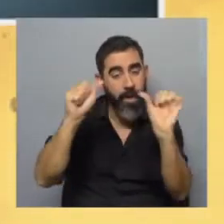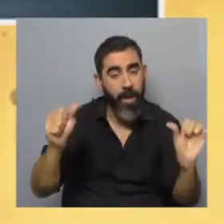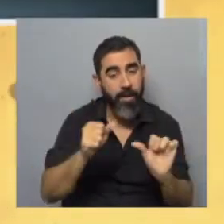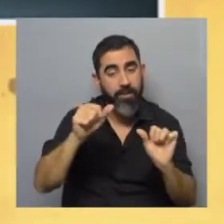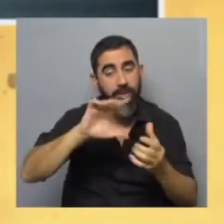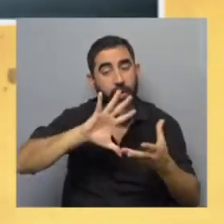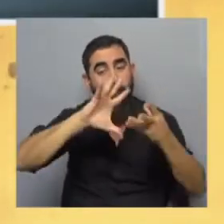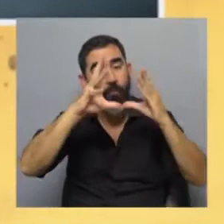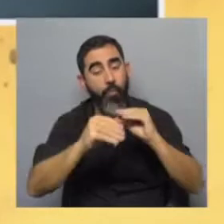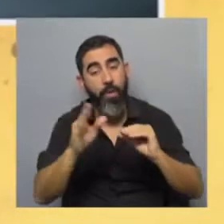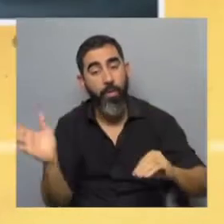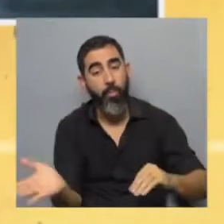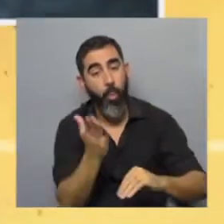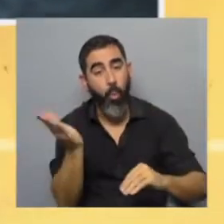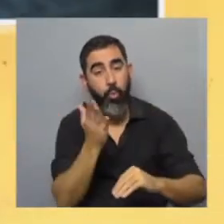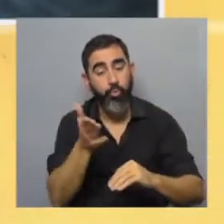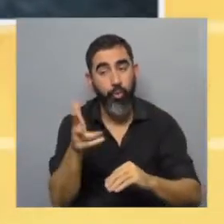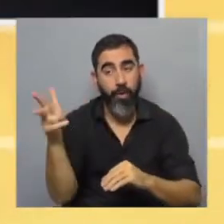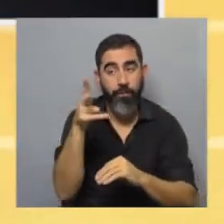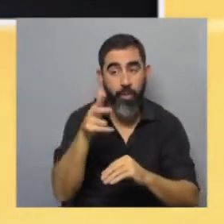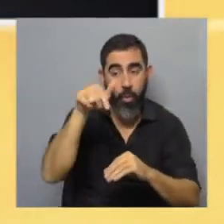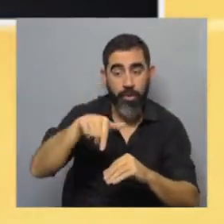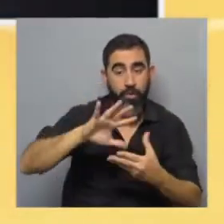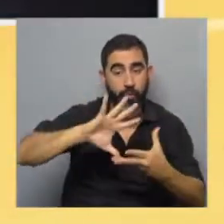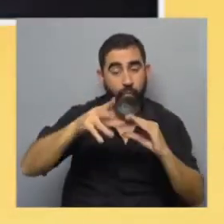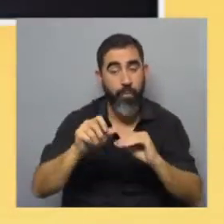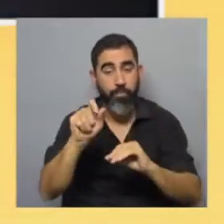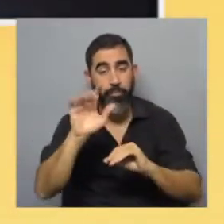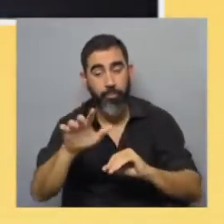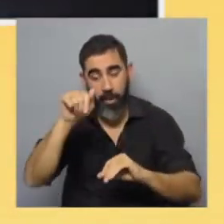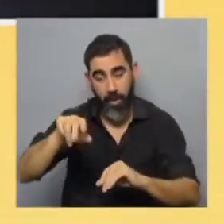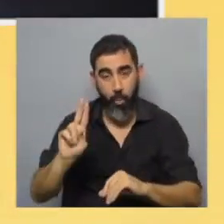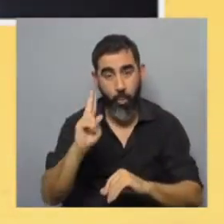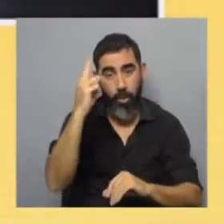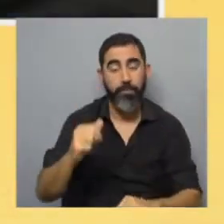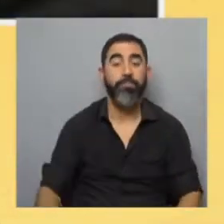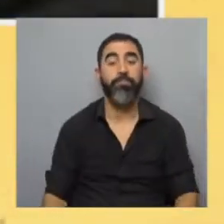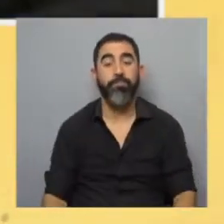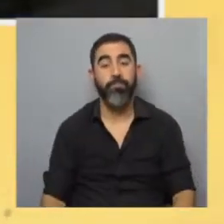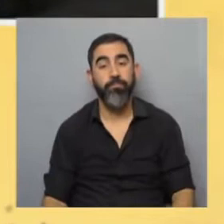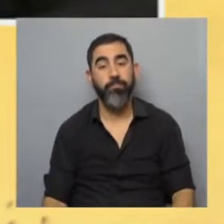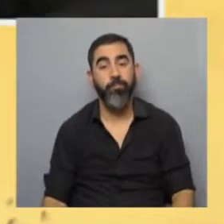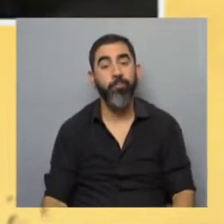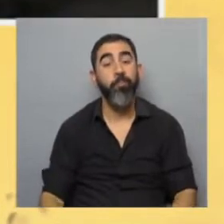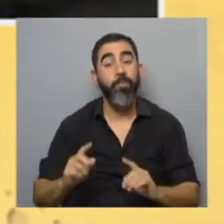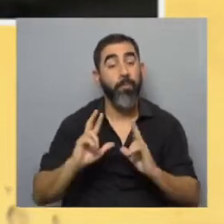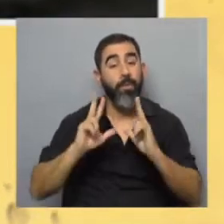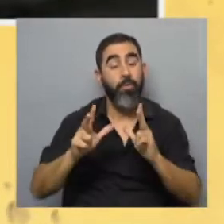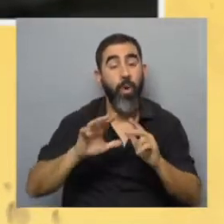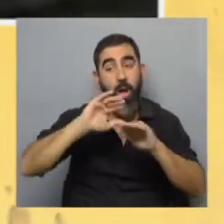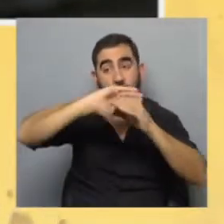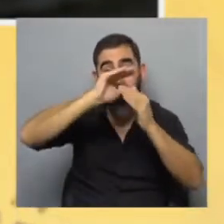tipo de filmación en este formato tan particular aquí en nuestro país. Y él decía, bueno, está el